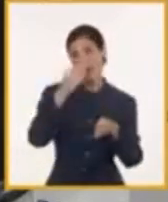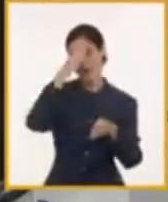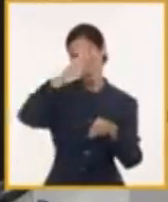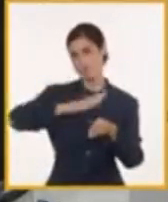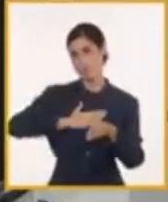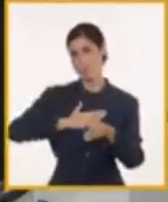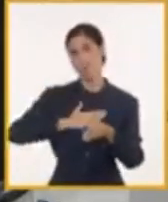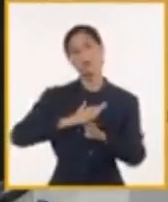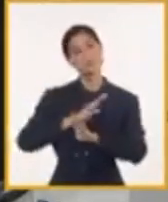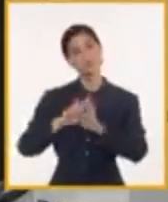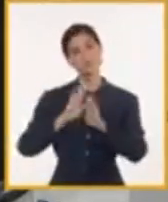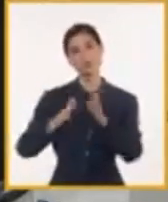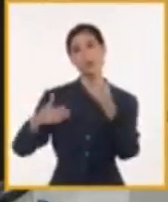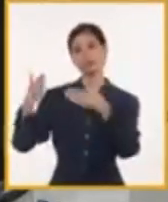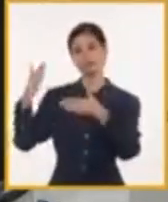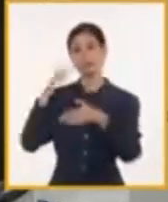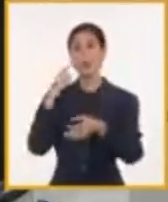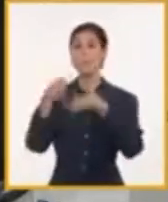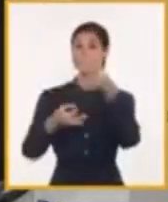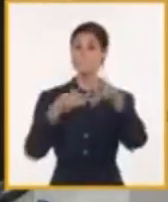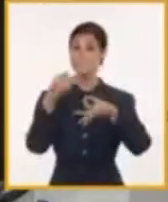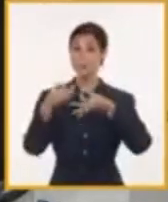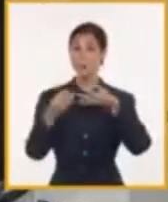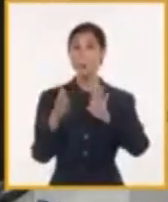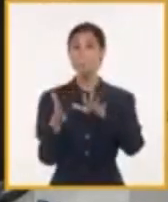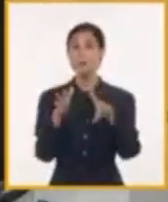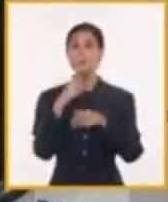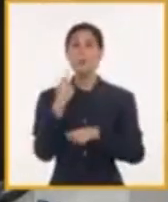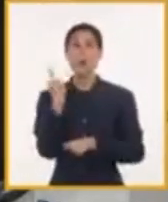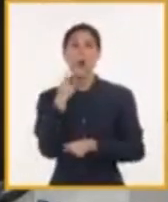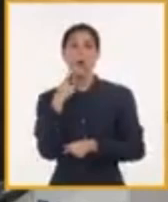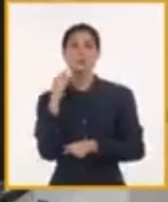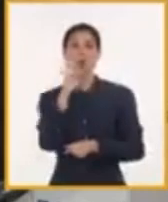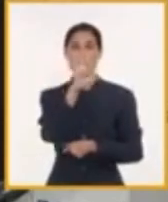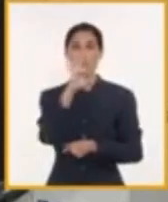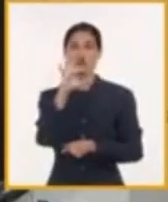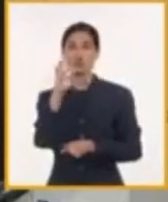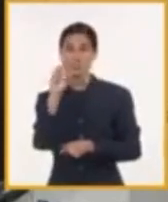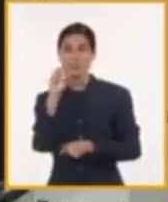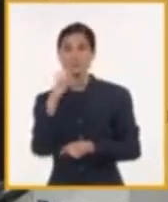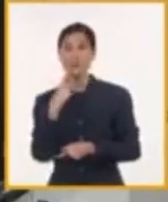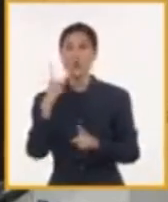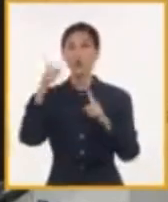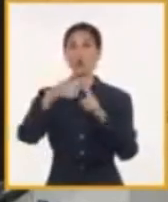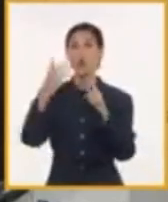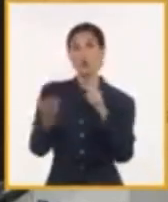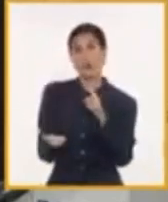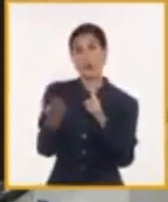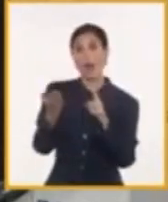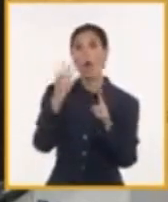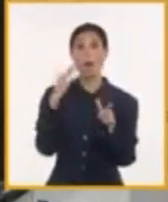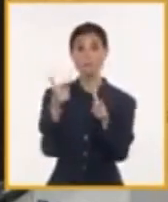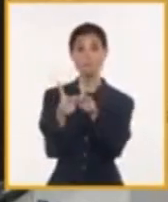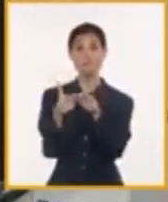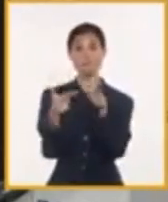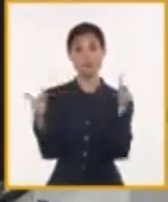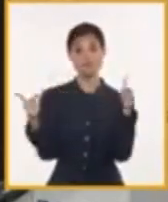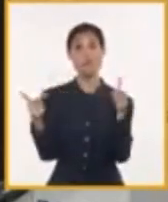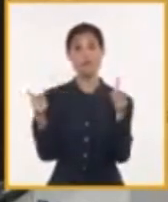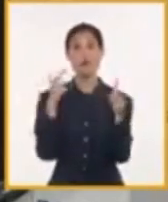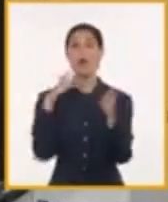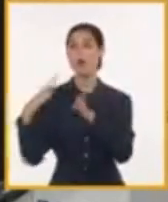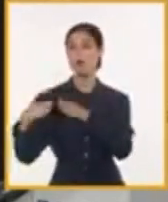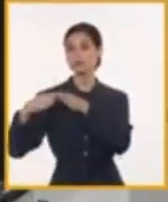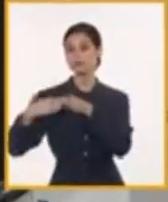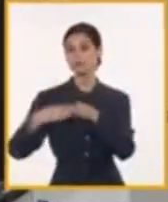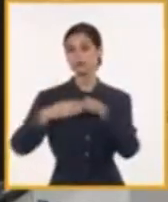han explicado. En la década del 80 se importaban más de 77.000 toneladas que no pertenecían, pero también hay que reconocer que en